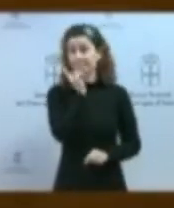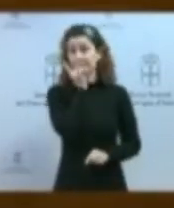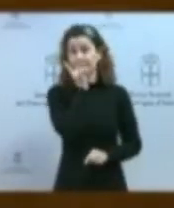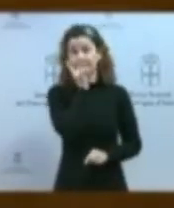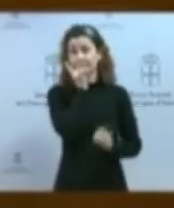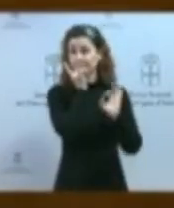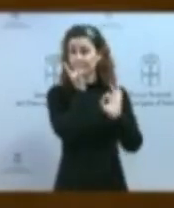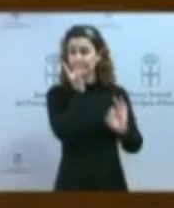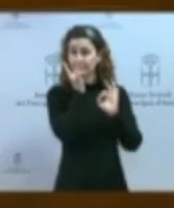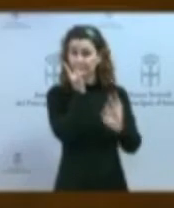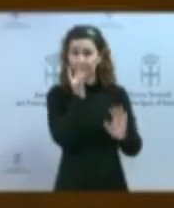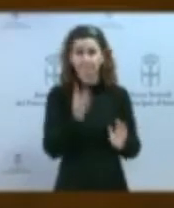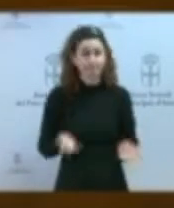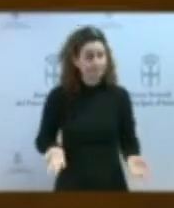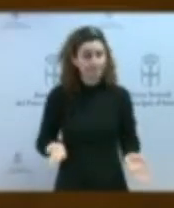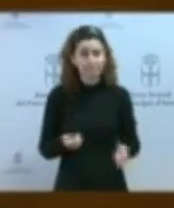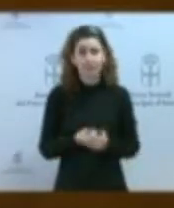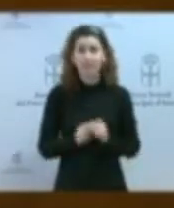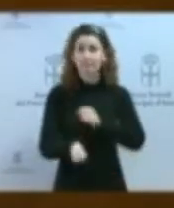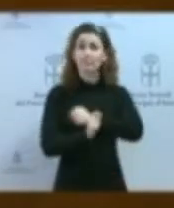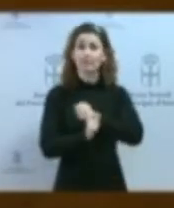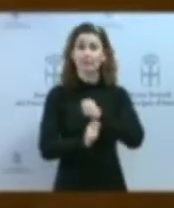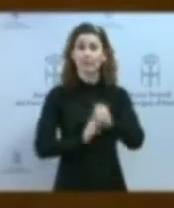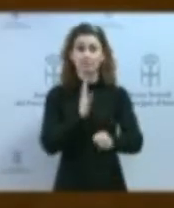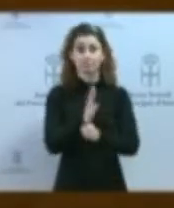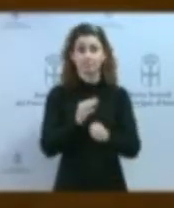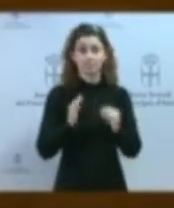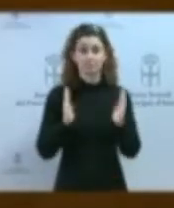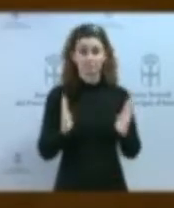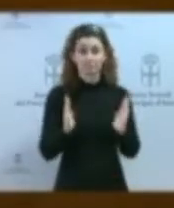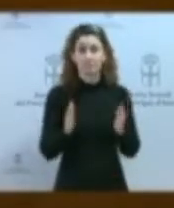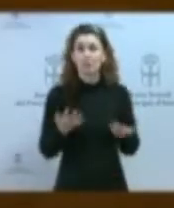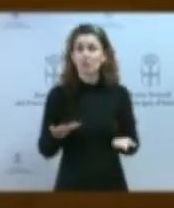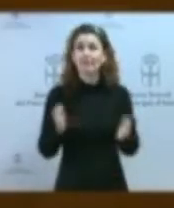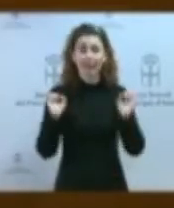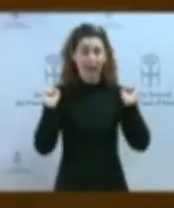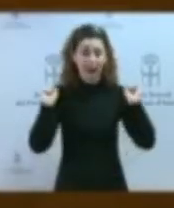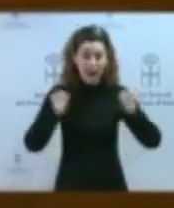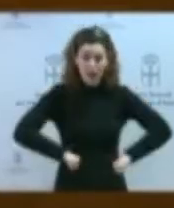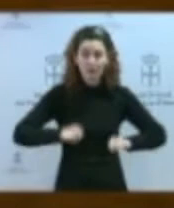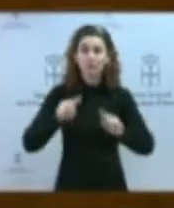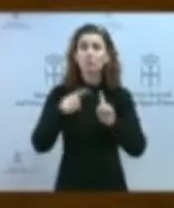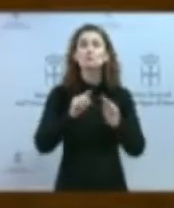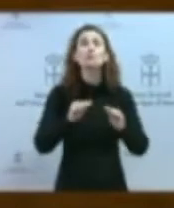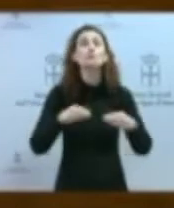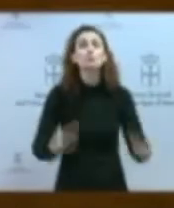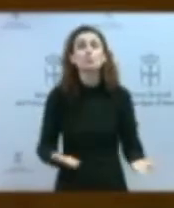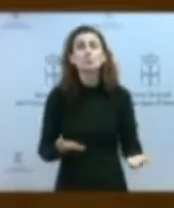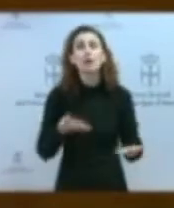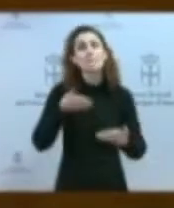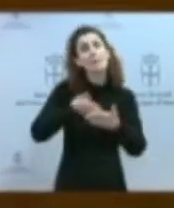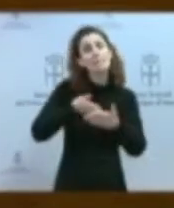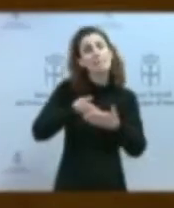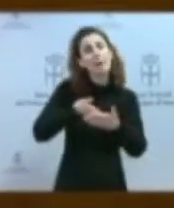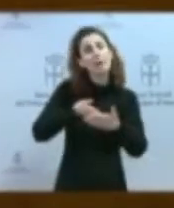legislatura donde los acuerdos tienen un único objetivo, que es bloquear avances sociales que está haciendo el gobierno de nuestro país